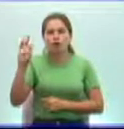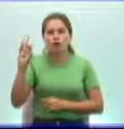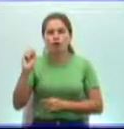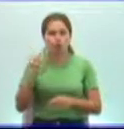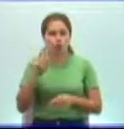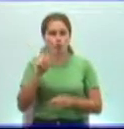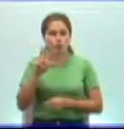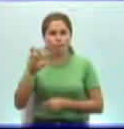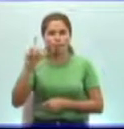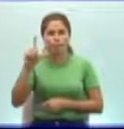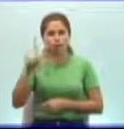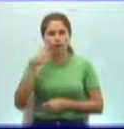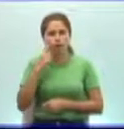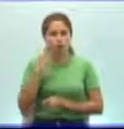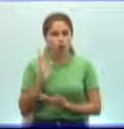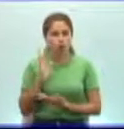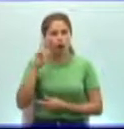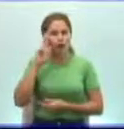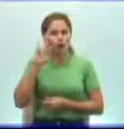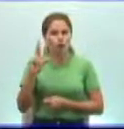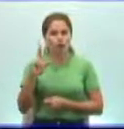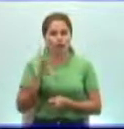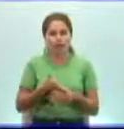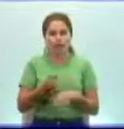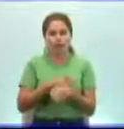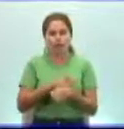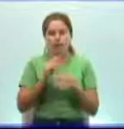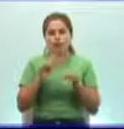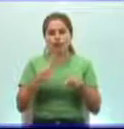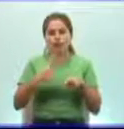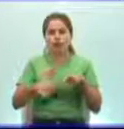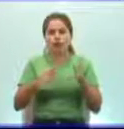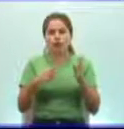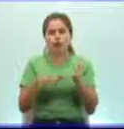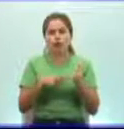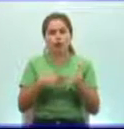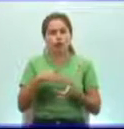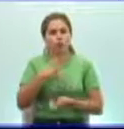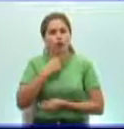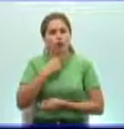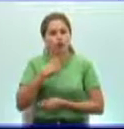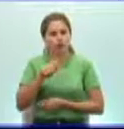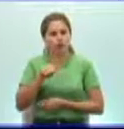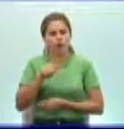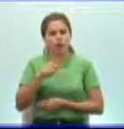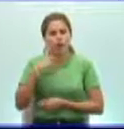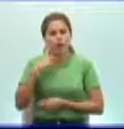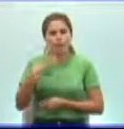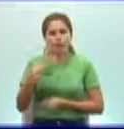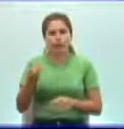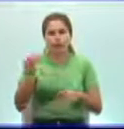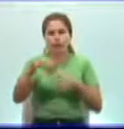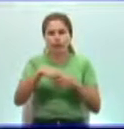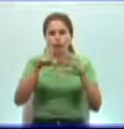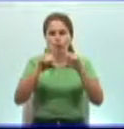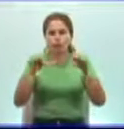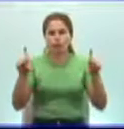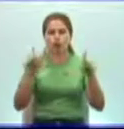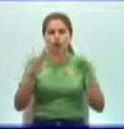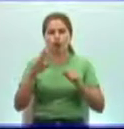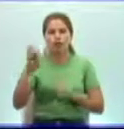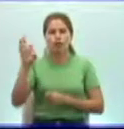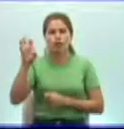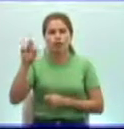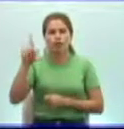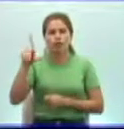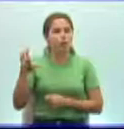joule por coulomb. Recuerden, antes de pasar a otro punto o elemento importante dentro de este concepto, es que la fuerza electromotriz no se